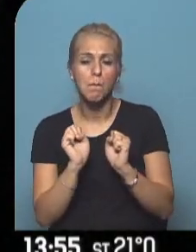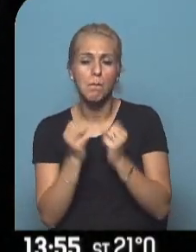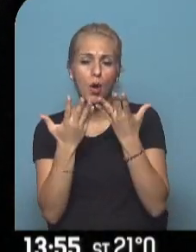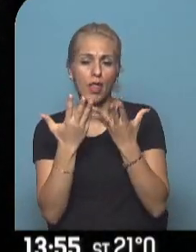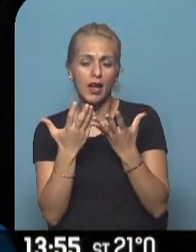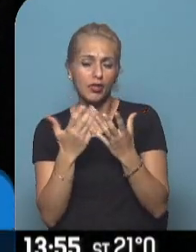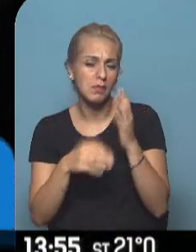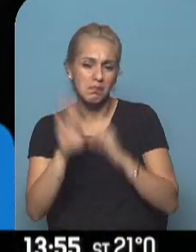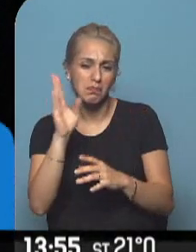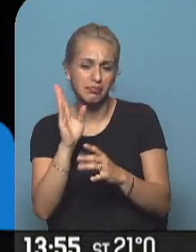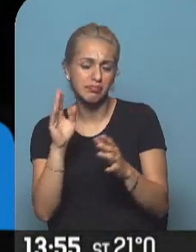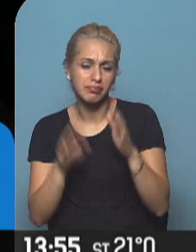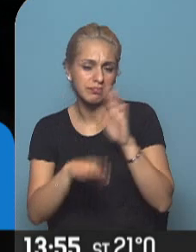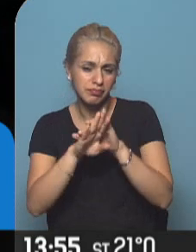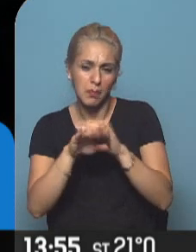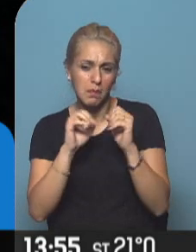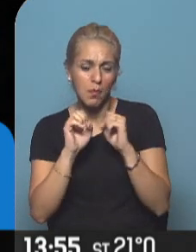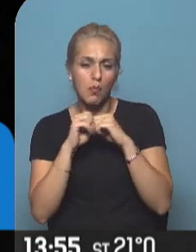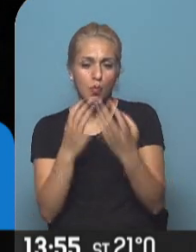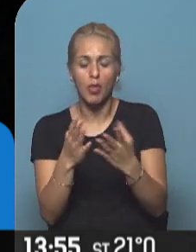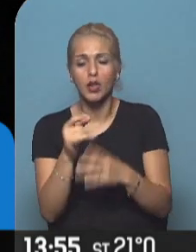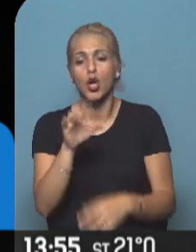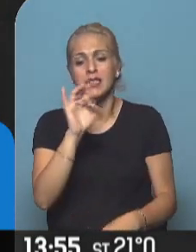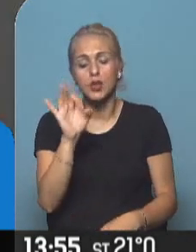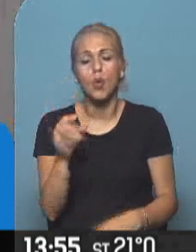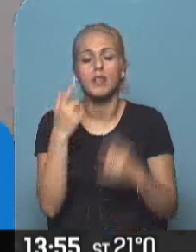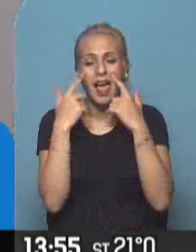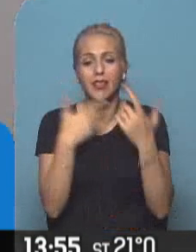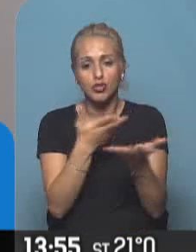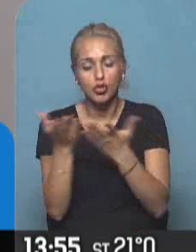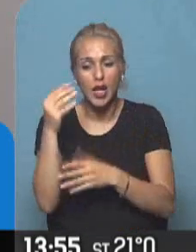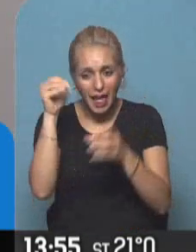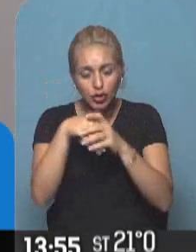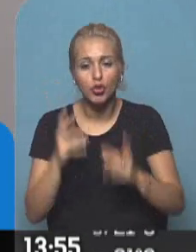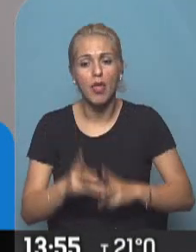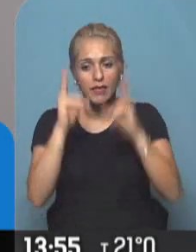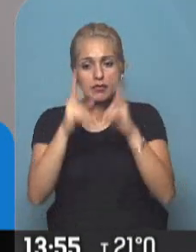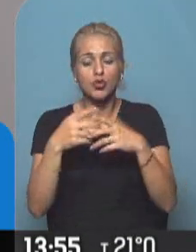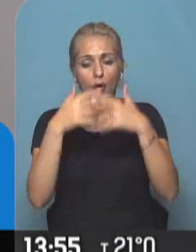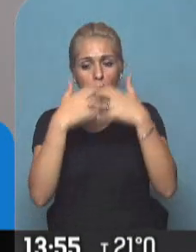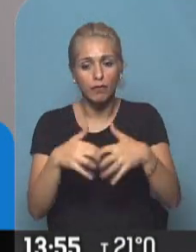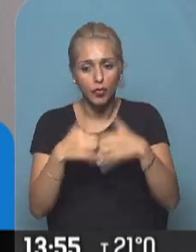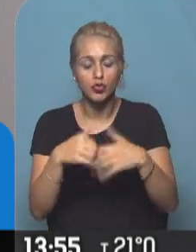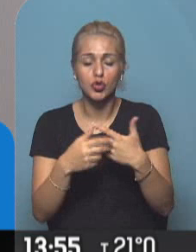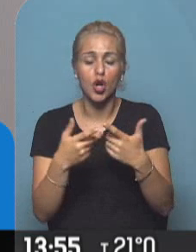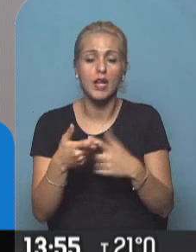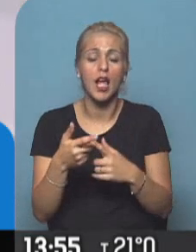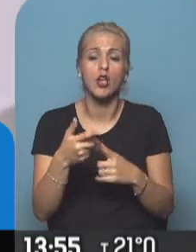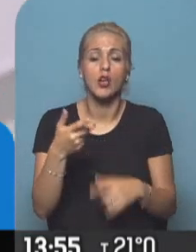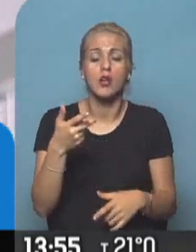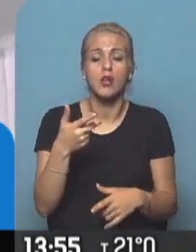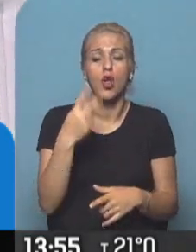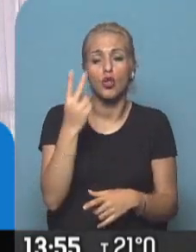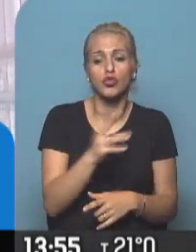a las 450 unidades de atención que ya funcionan en el edificio donde anualmente se reciben 250